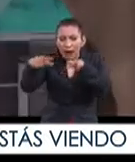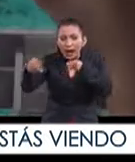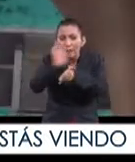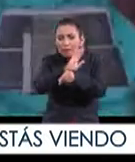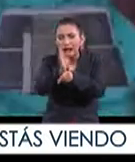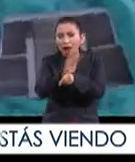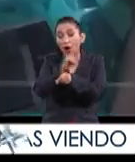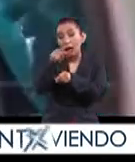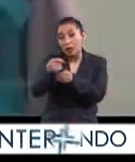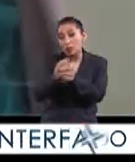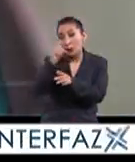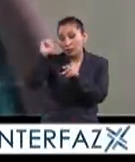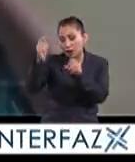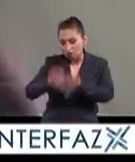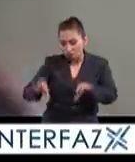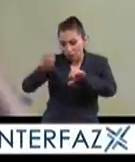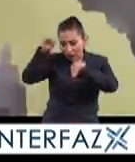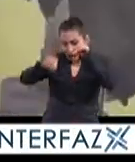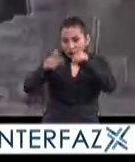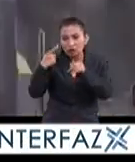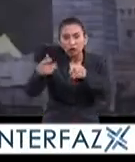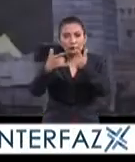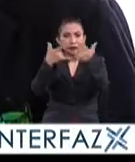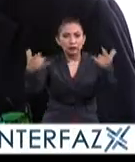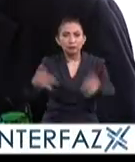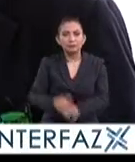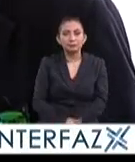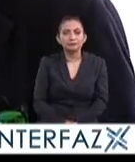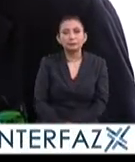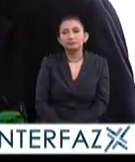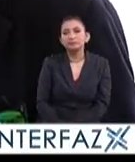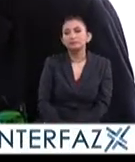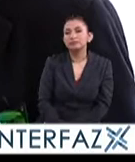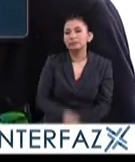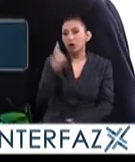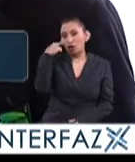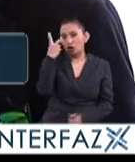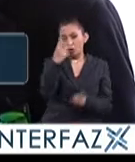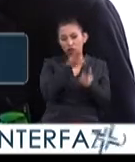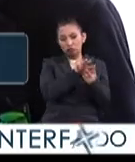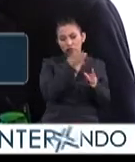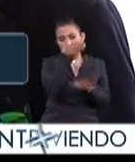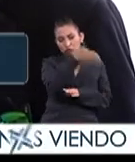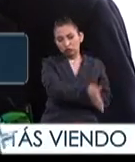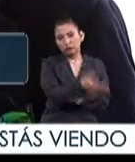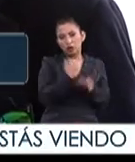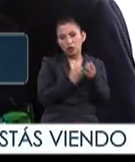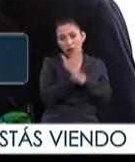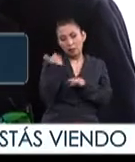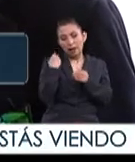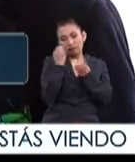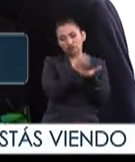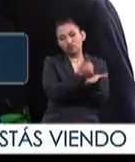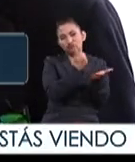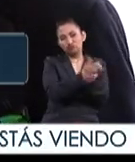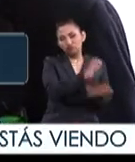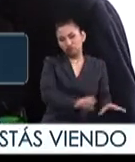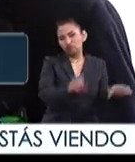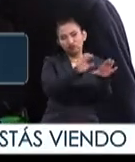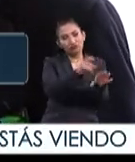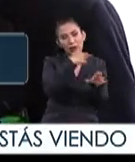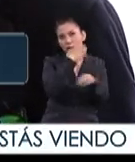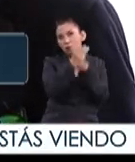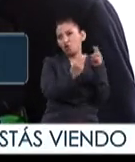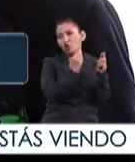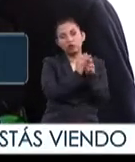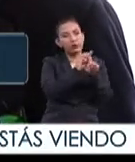las nuevas tecnologías para la creación de sus cortos. Bueno, yo creo que son dos partes. Por una parte, las nuevas herramientas digitales. Estamos en un